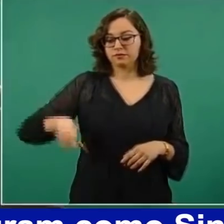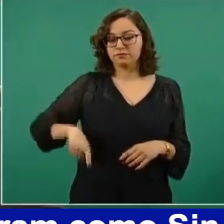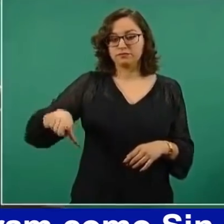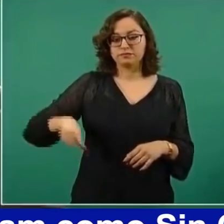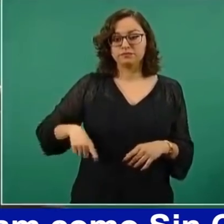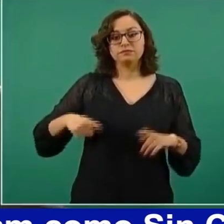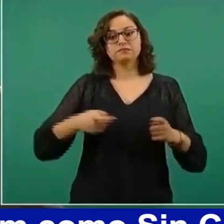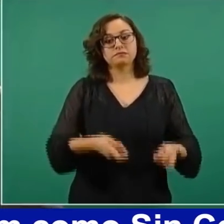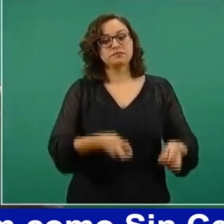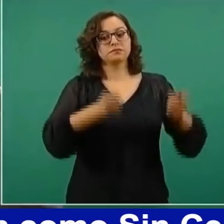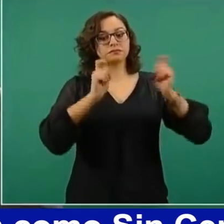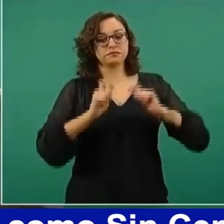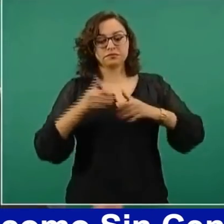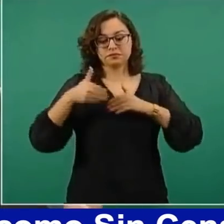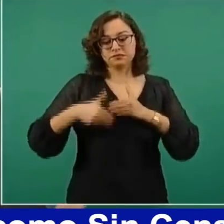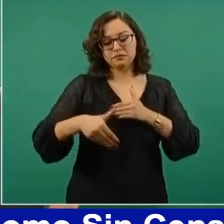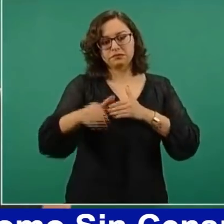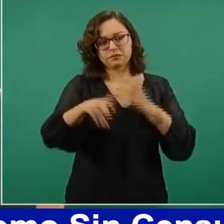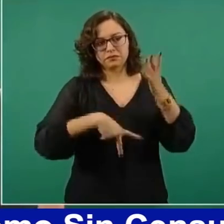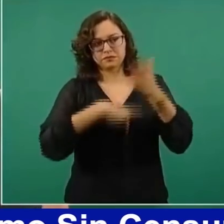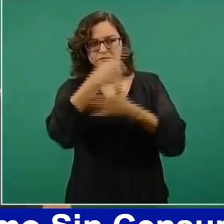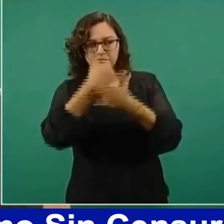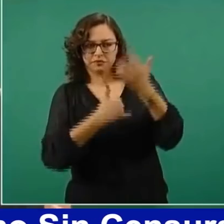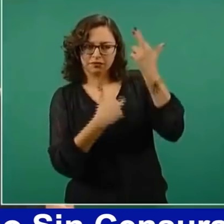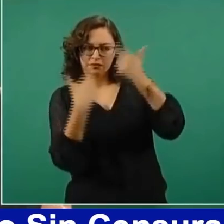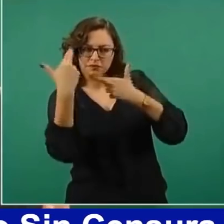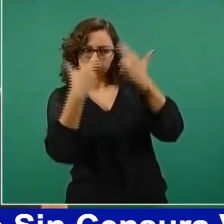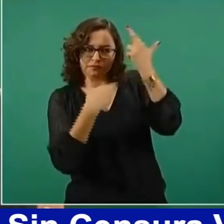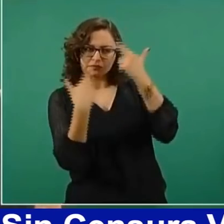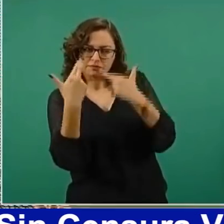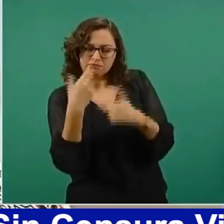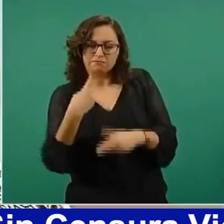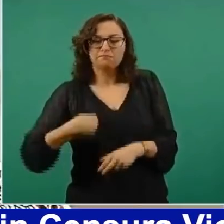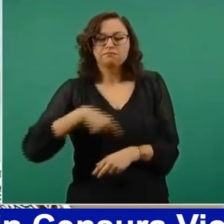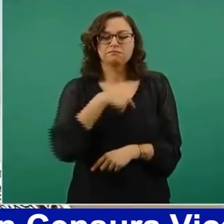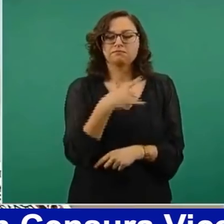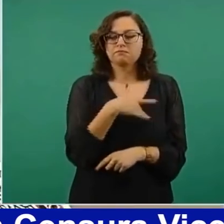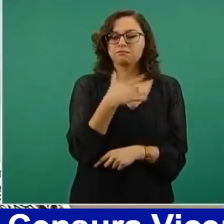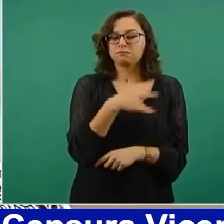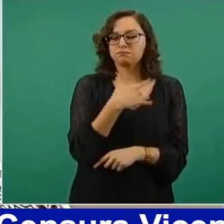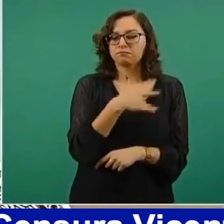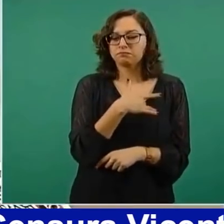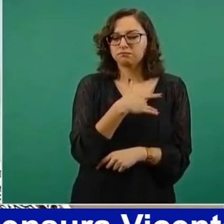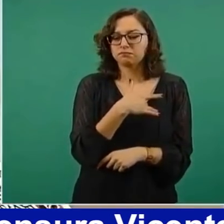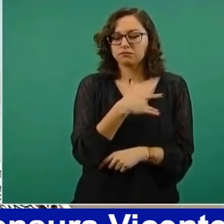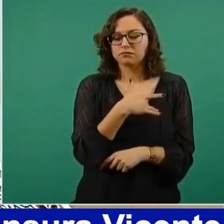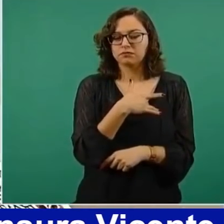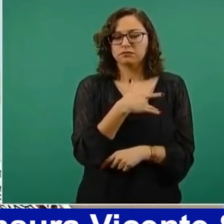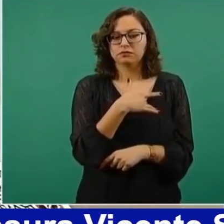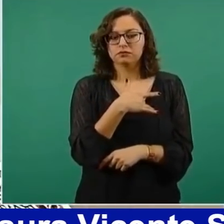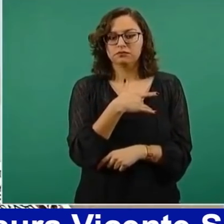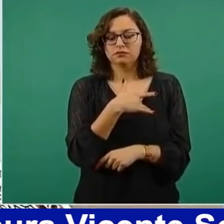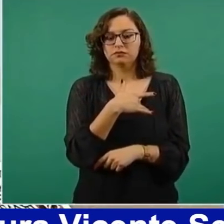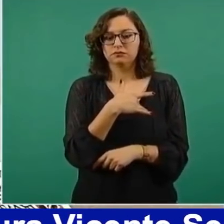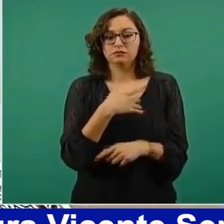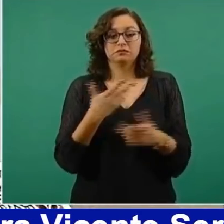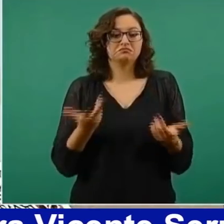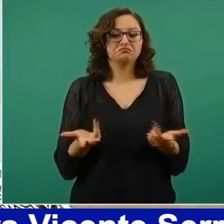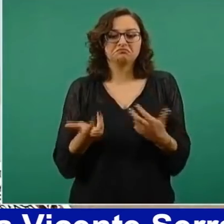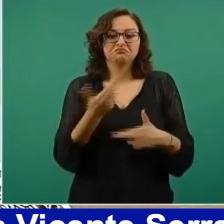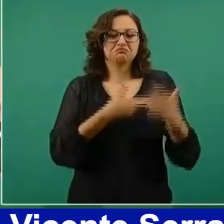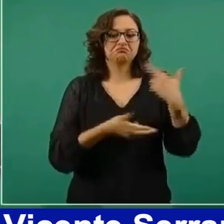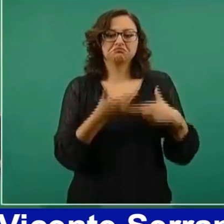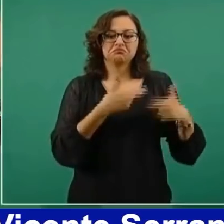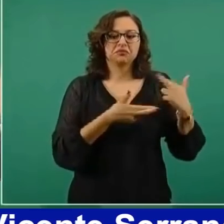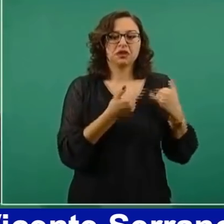mucho detenimiento ese proyecto y consideramos que la posibilidad de revertirlo ya no